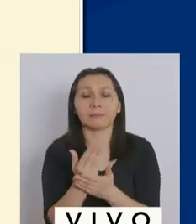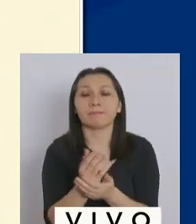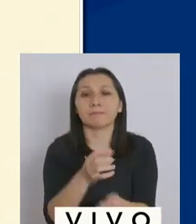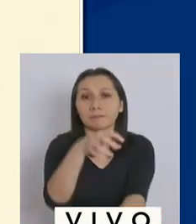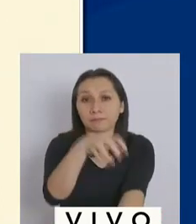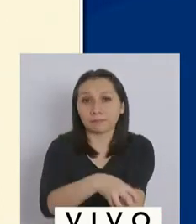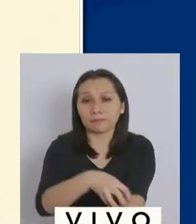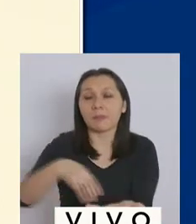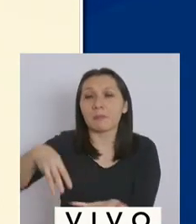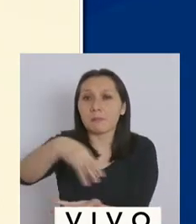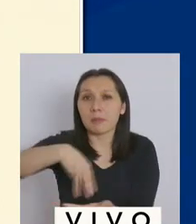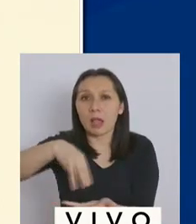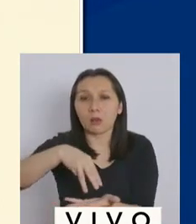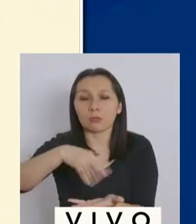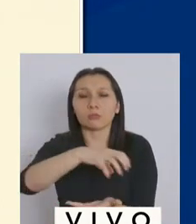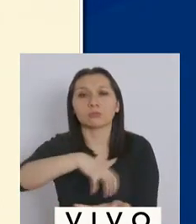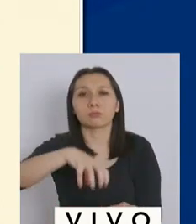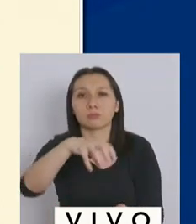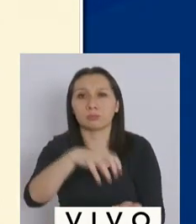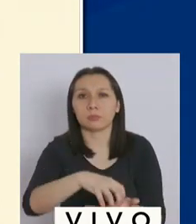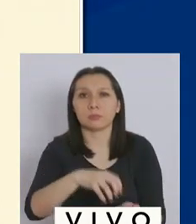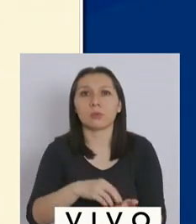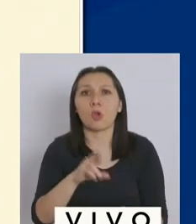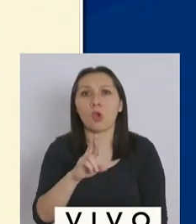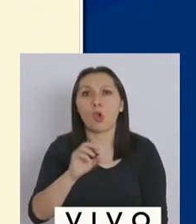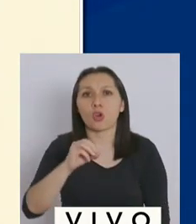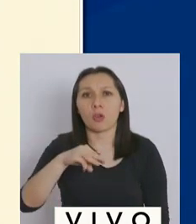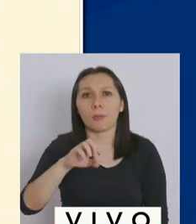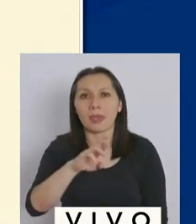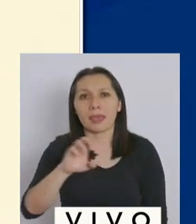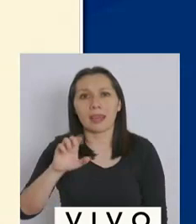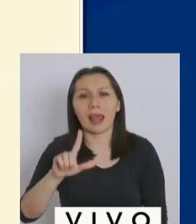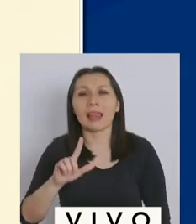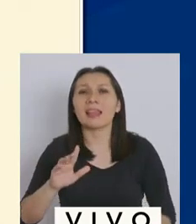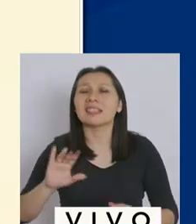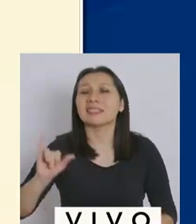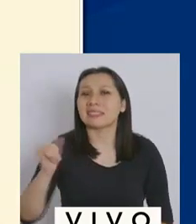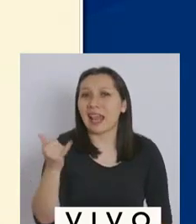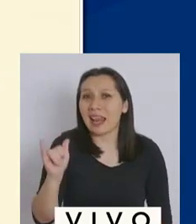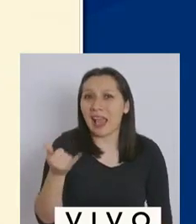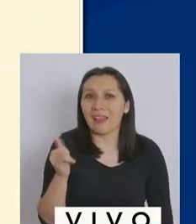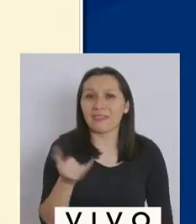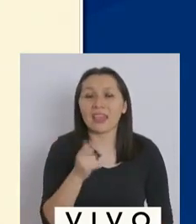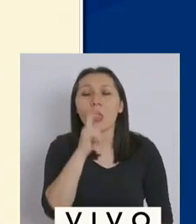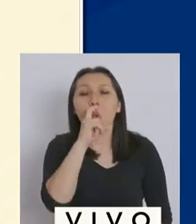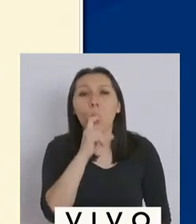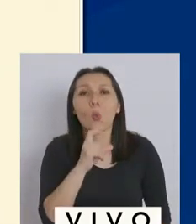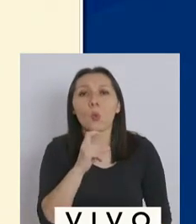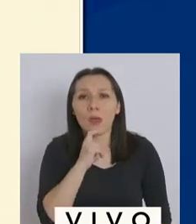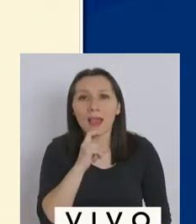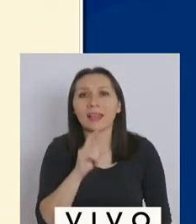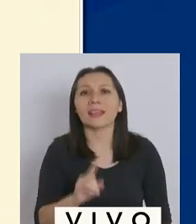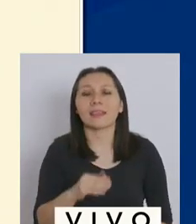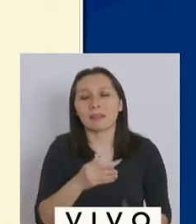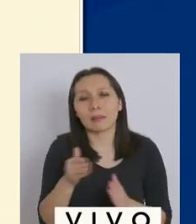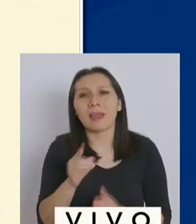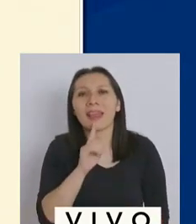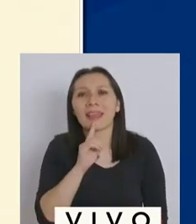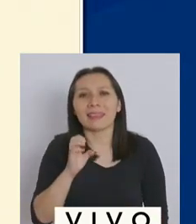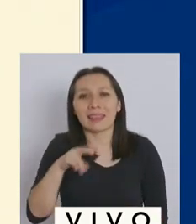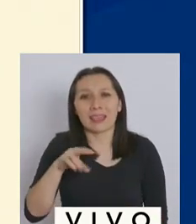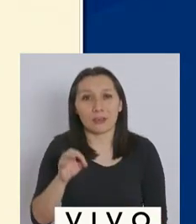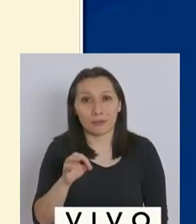del Maule, las comunas de Romeral, San Javier, Curicó y Teno. En la región